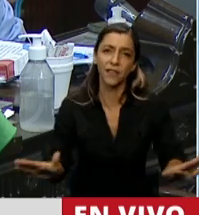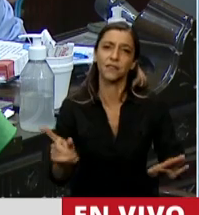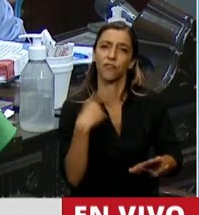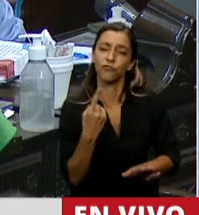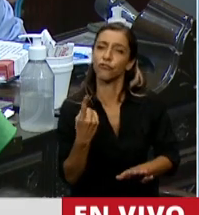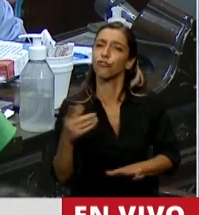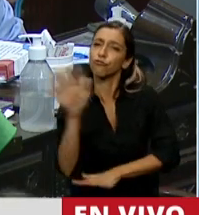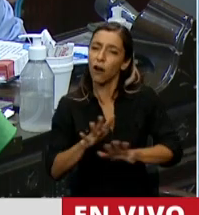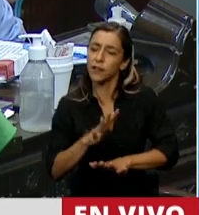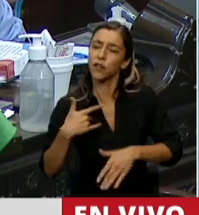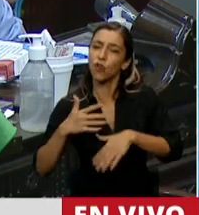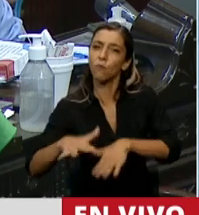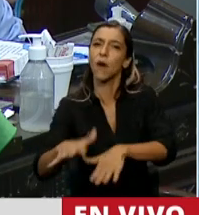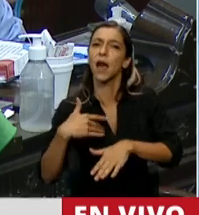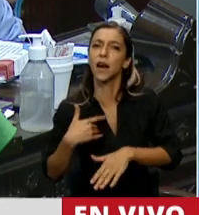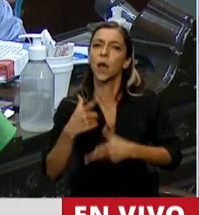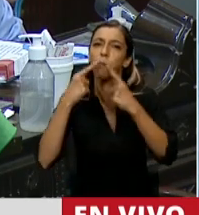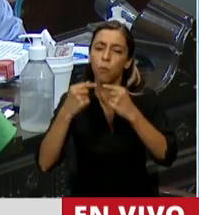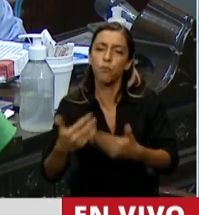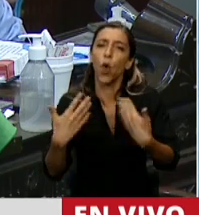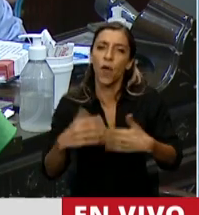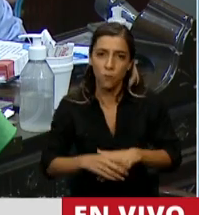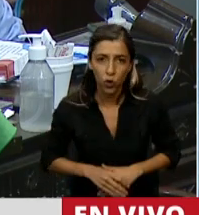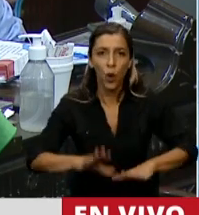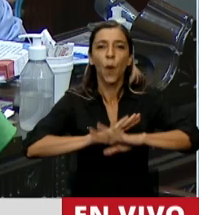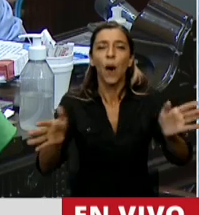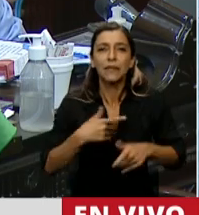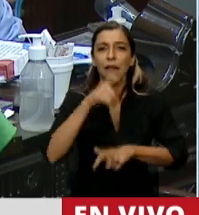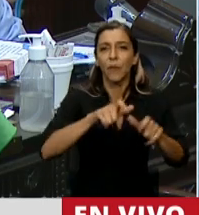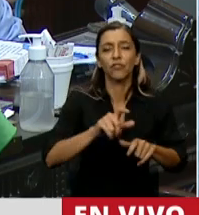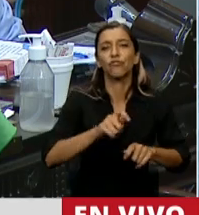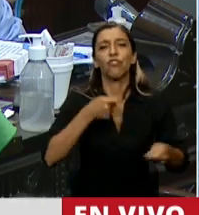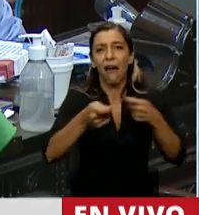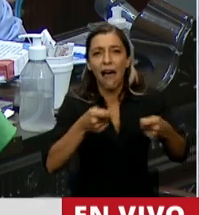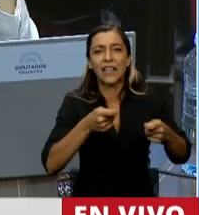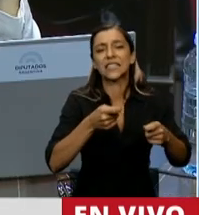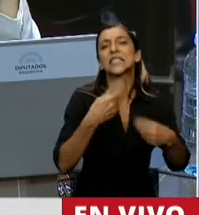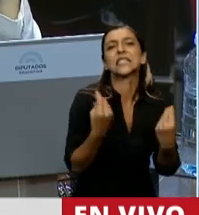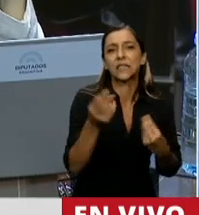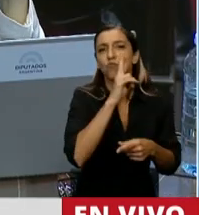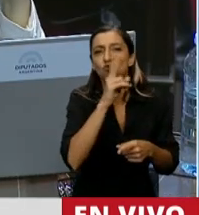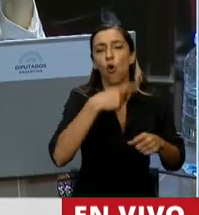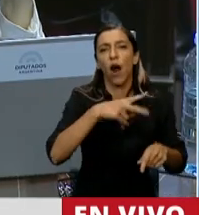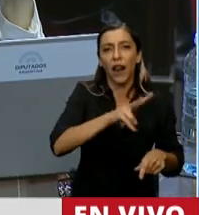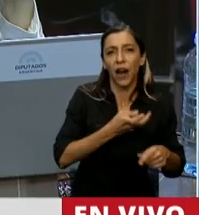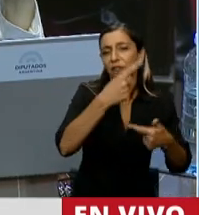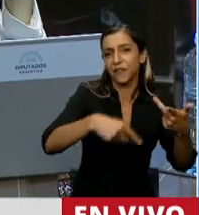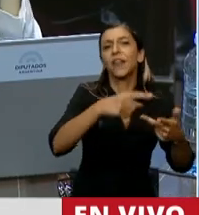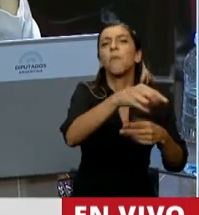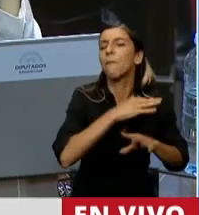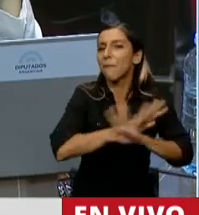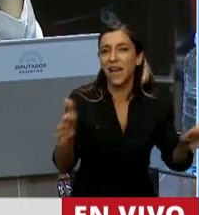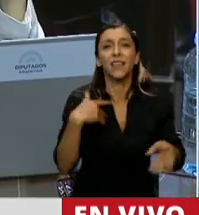de movilizarnos, de marchar en contra de los travesticidios, de los femicidios y de las violencias machistas, porque nos siguen